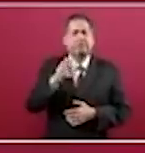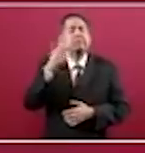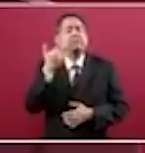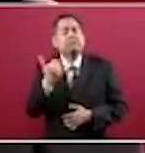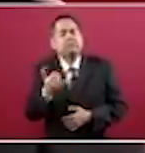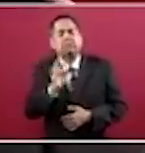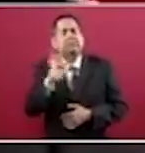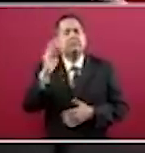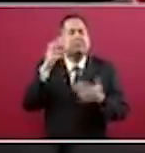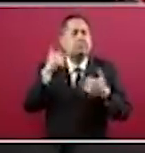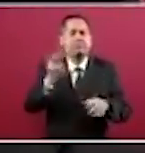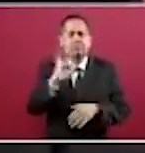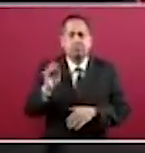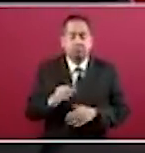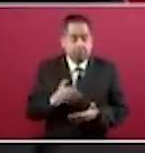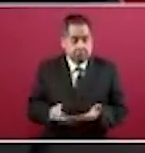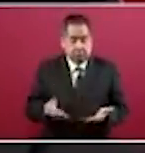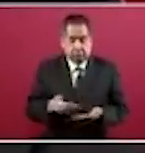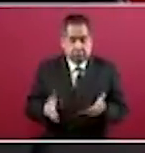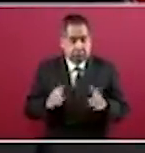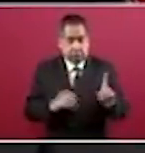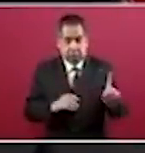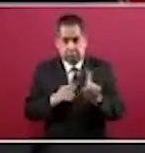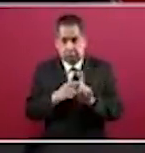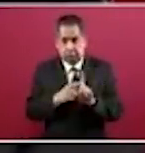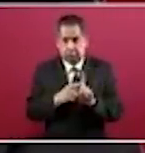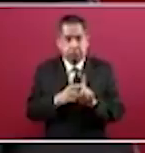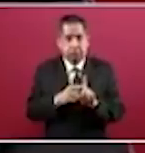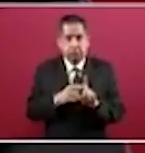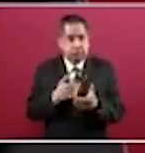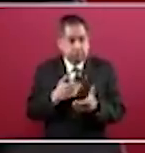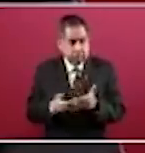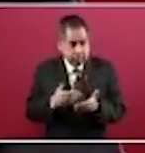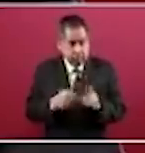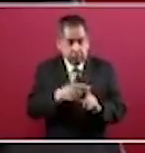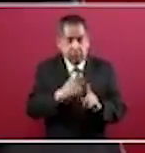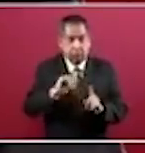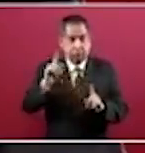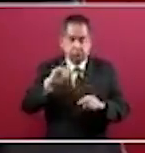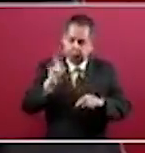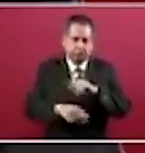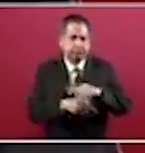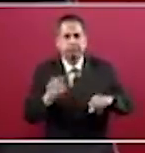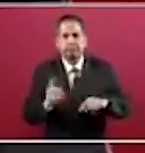así, pues hasta hoy estuvo de funcionaria.